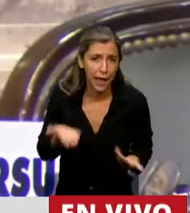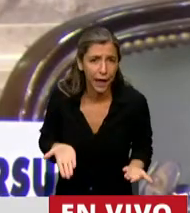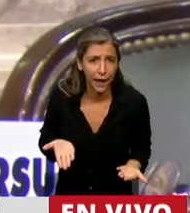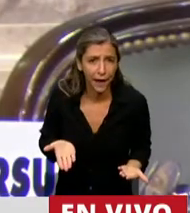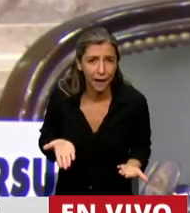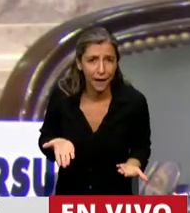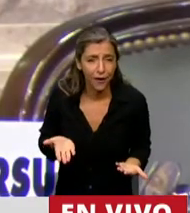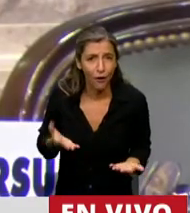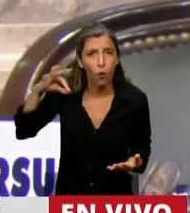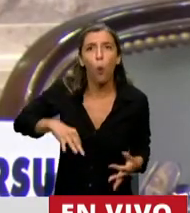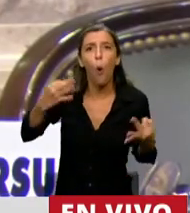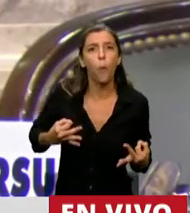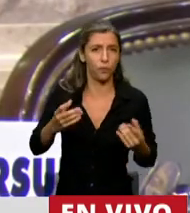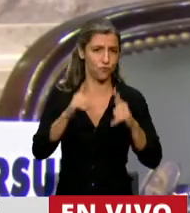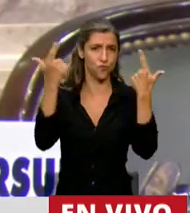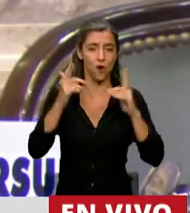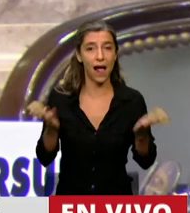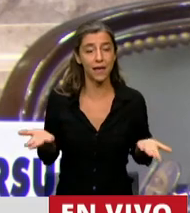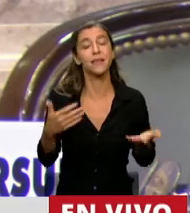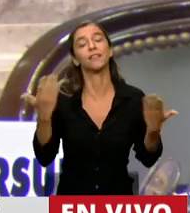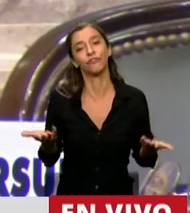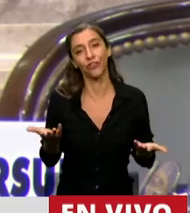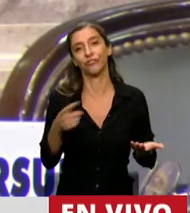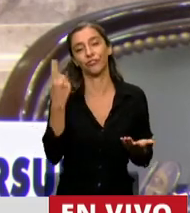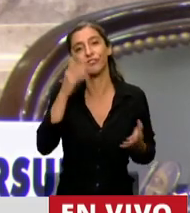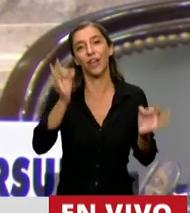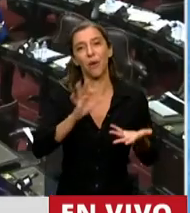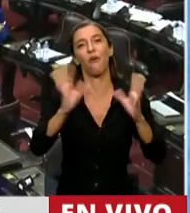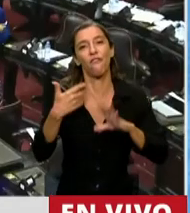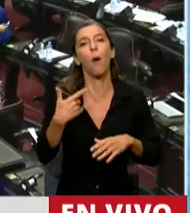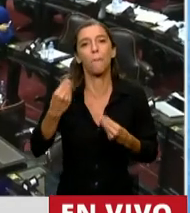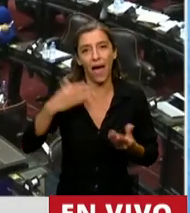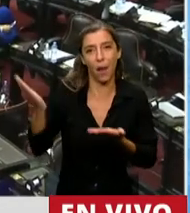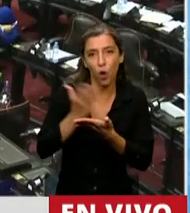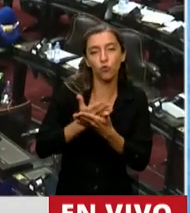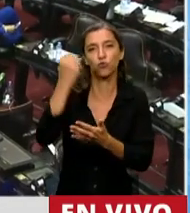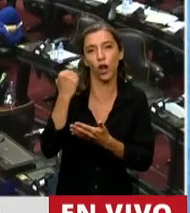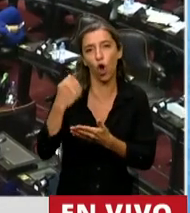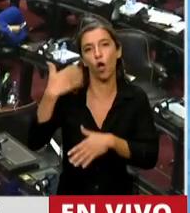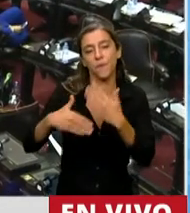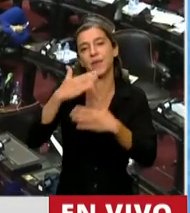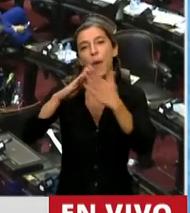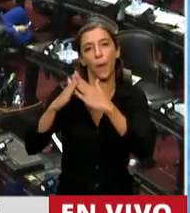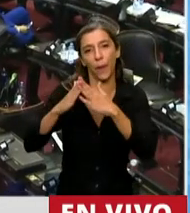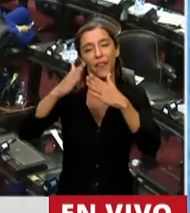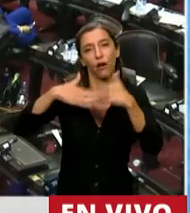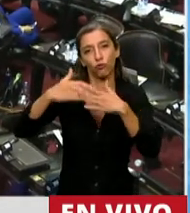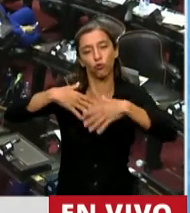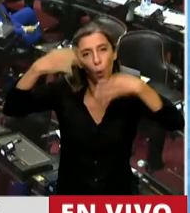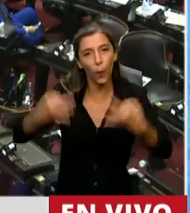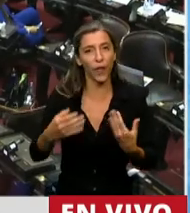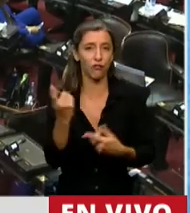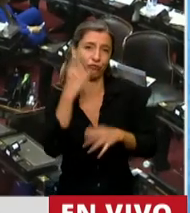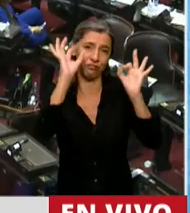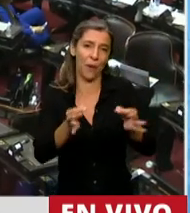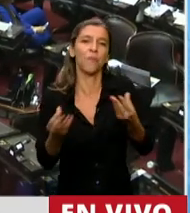tenemos la posibilidad de reactivar la economía, viviendas populares, trabajo genuino, como parte de un plan económico alternativo al servicio de los trabajadores y